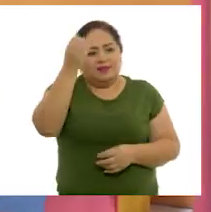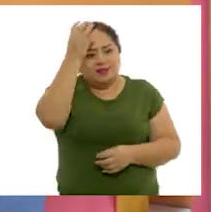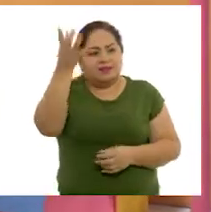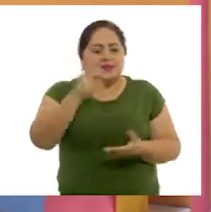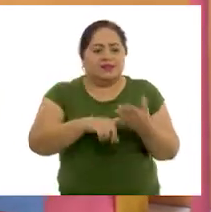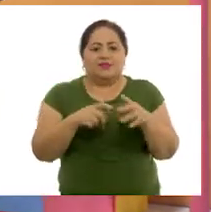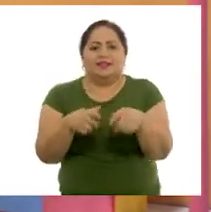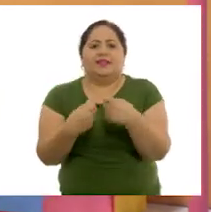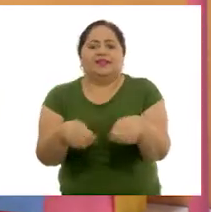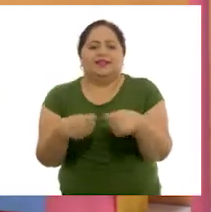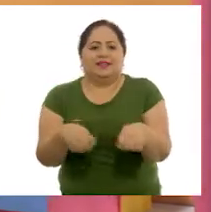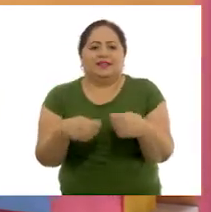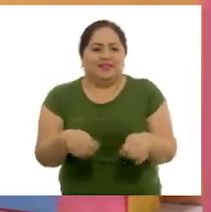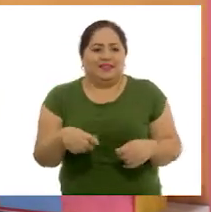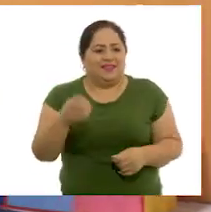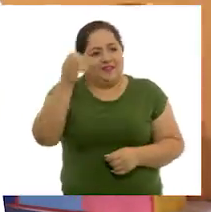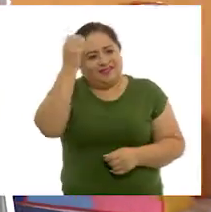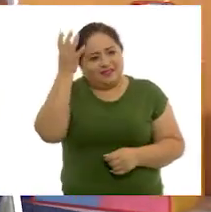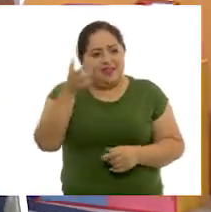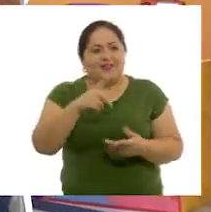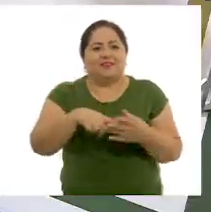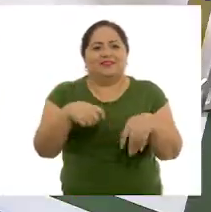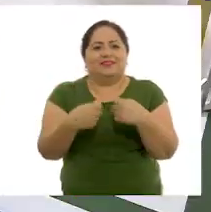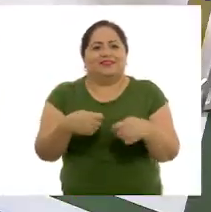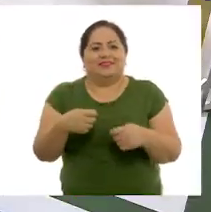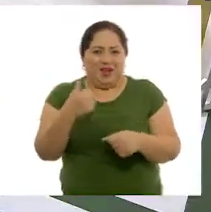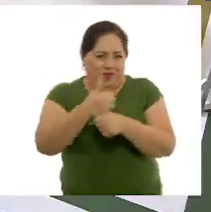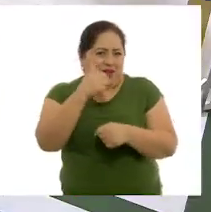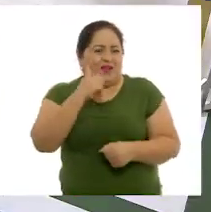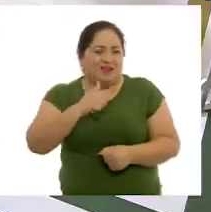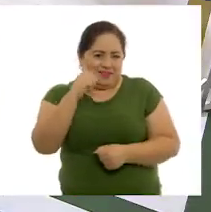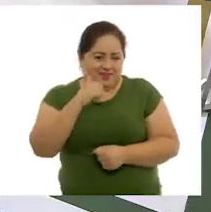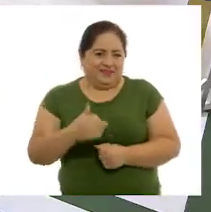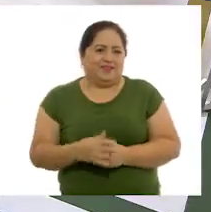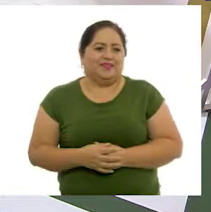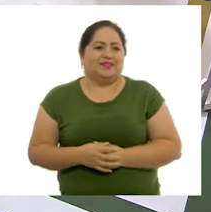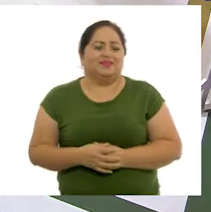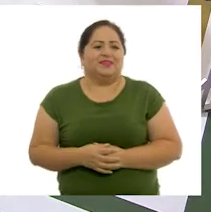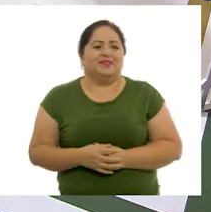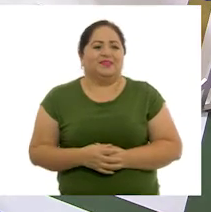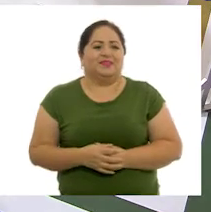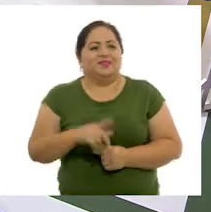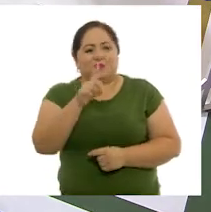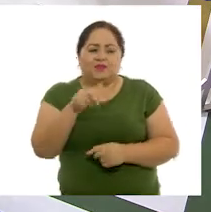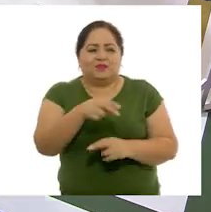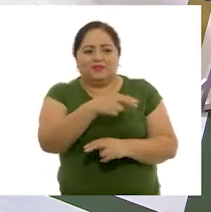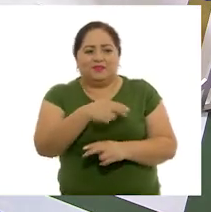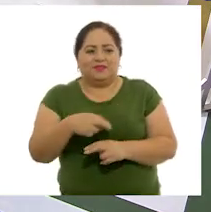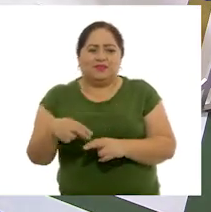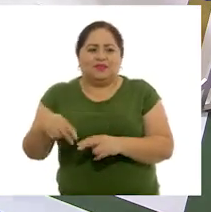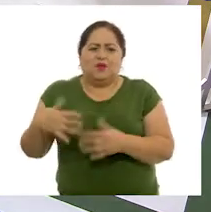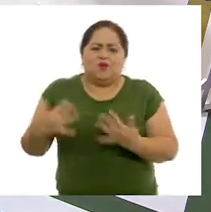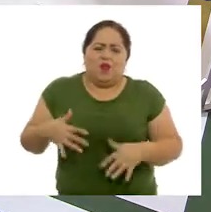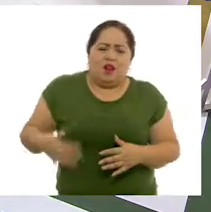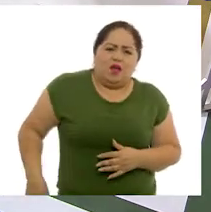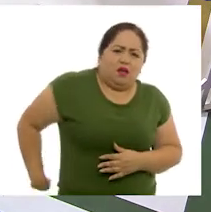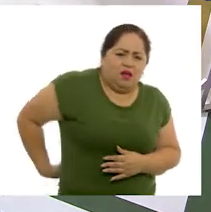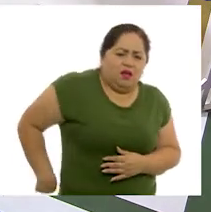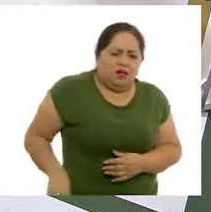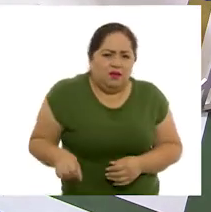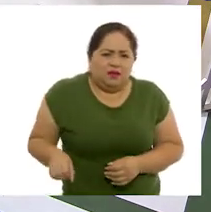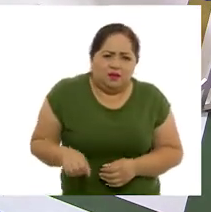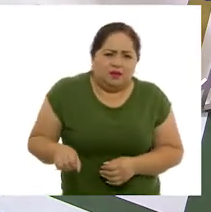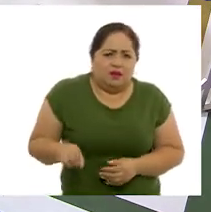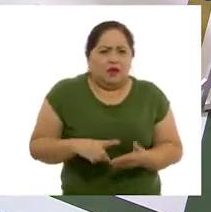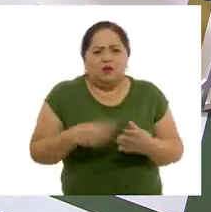acabar el bordadito para la comadrita. Y va a tejer. Y va de brinquito y se regresa ya con su dolor de espalda porque ya